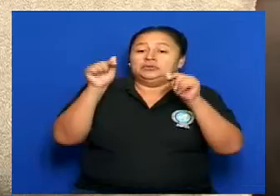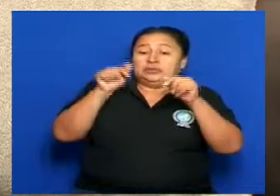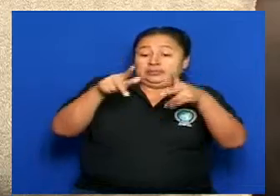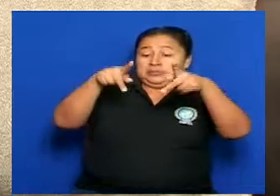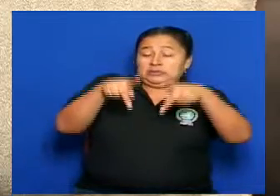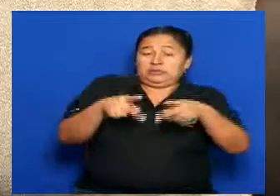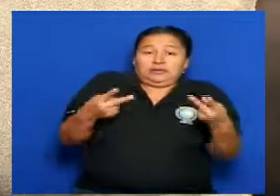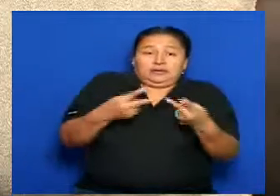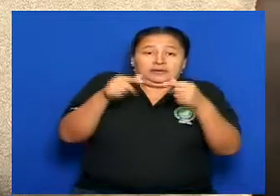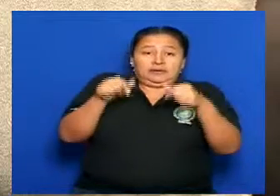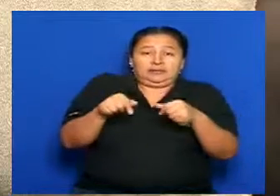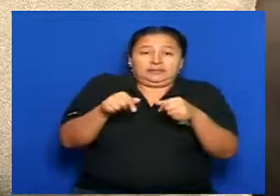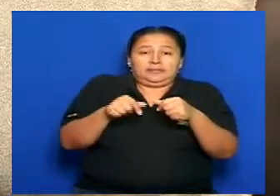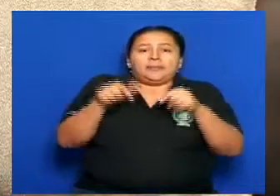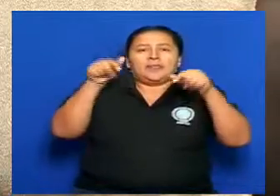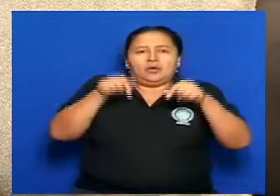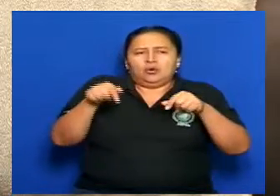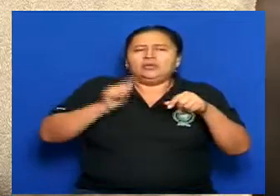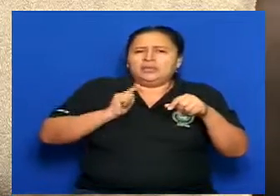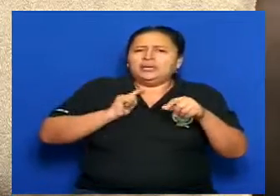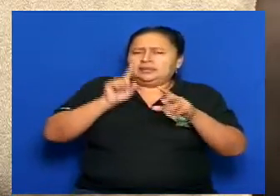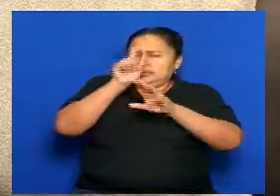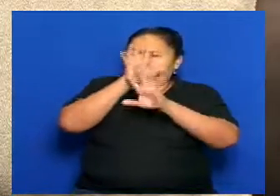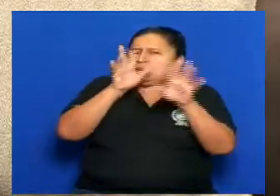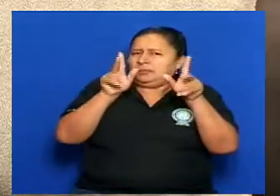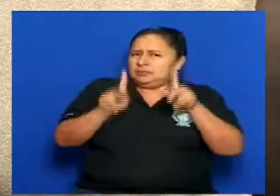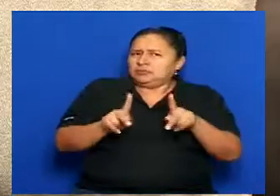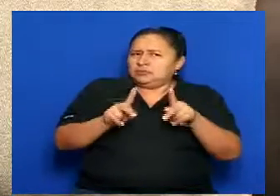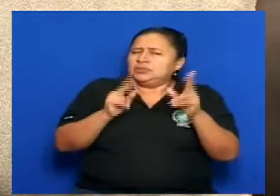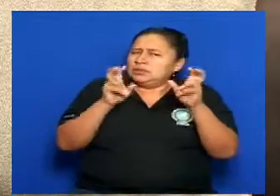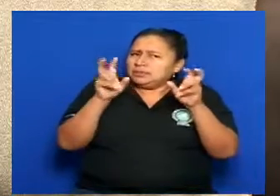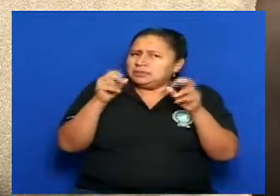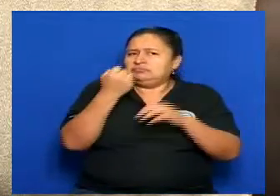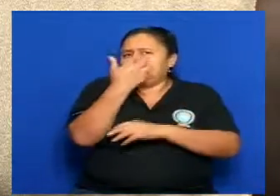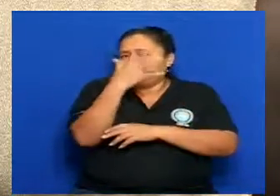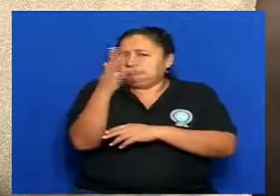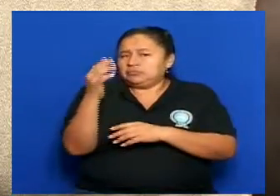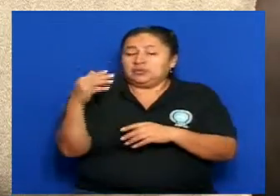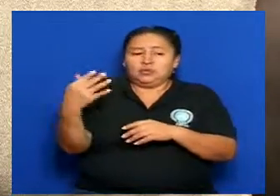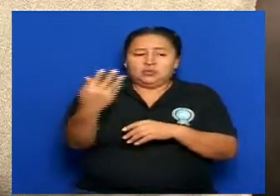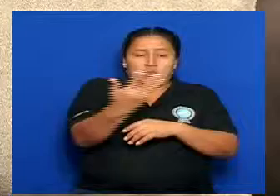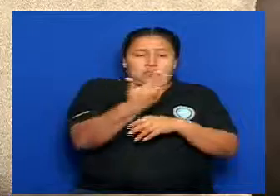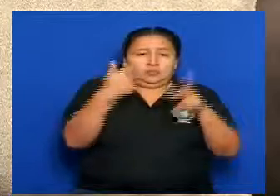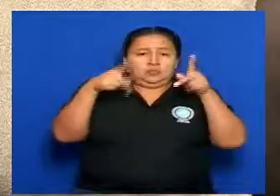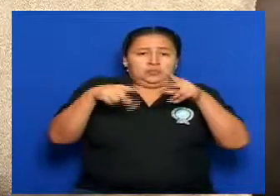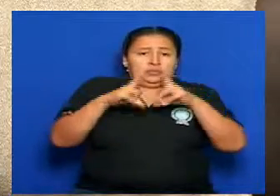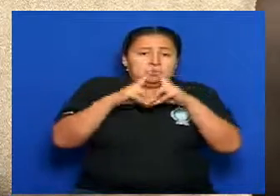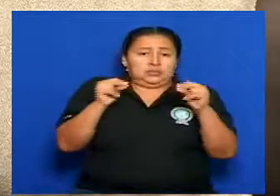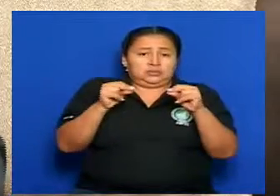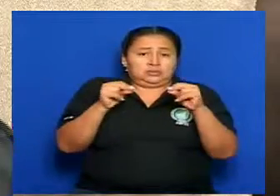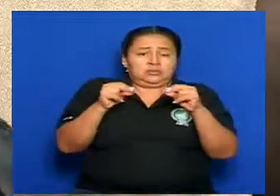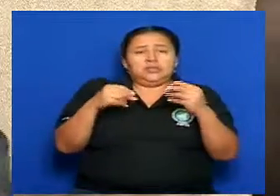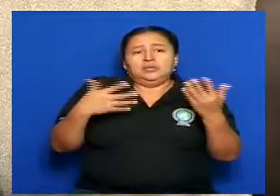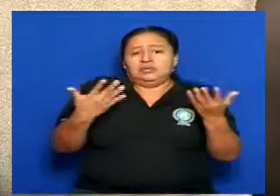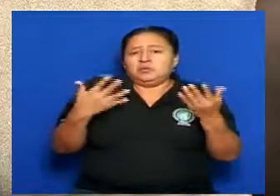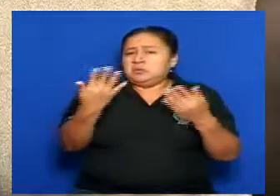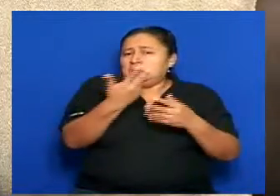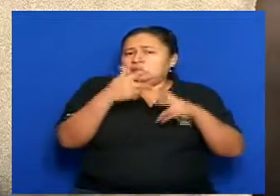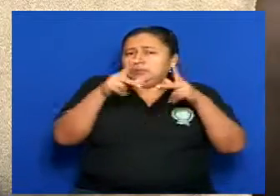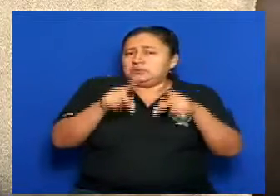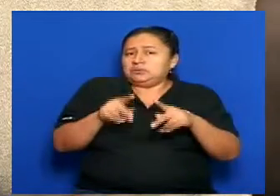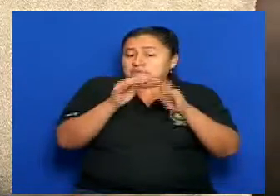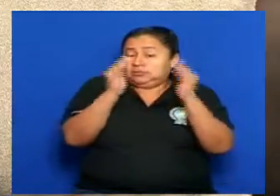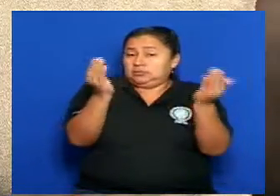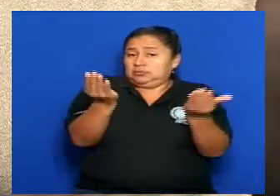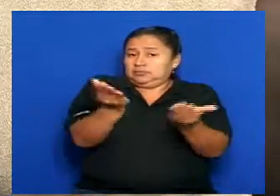en general hoy hay una conciencia más clara sobre el tema del medio ambiente y todos los nicaragüenses en todo la gente en el